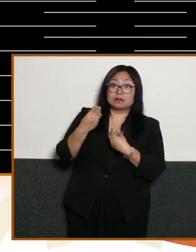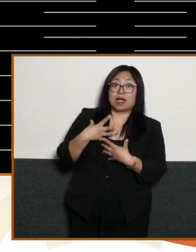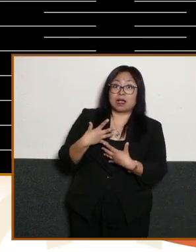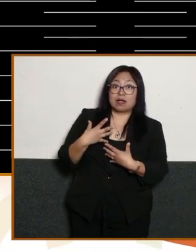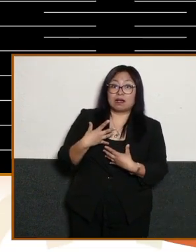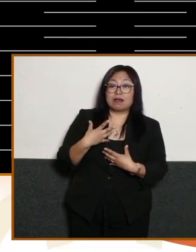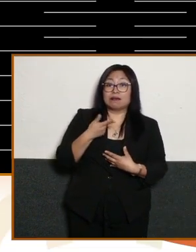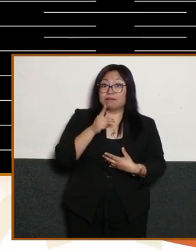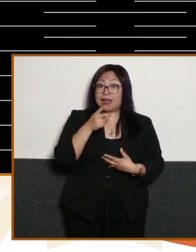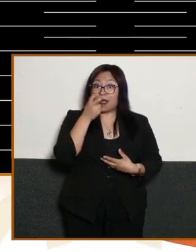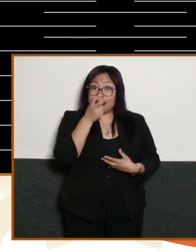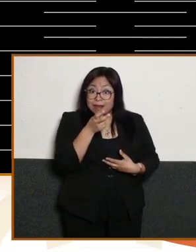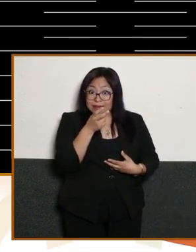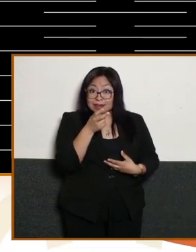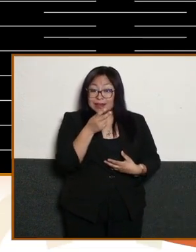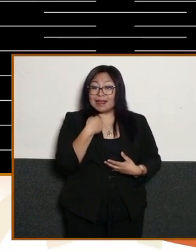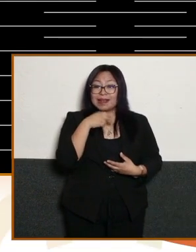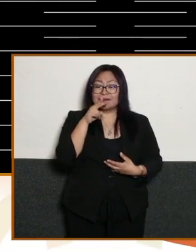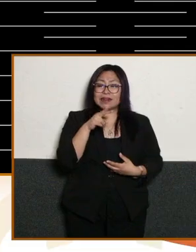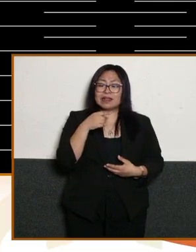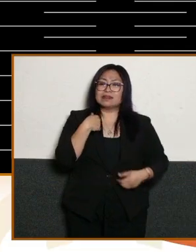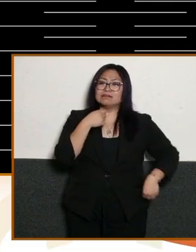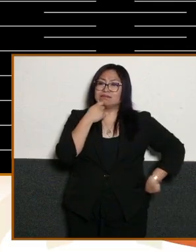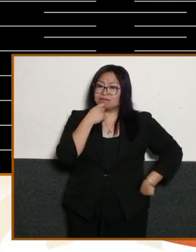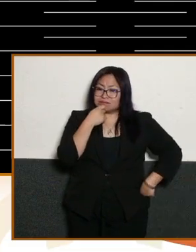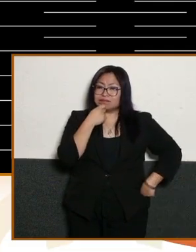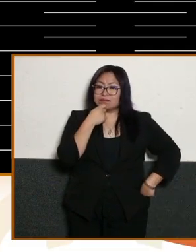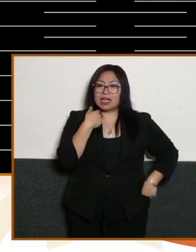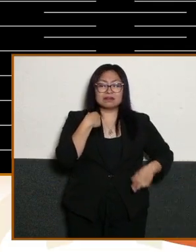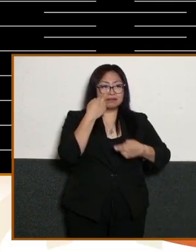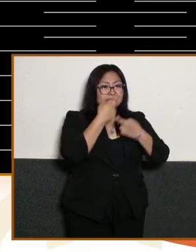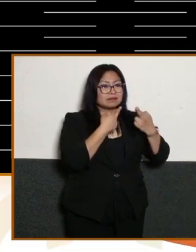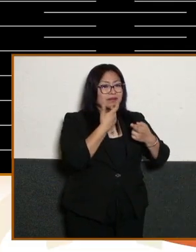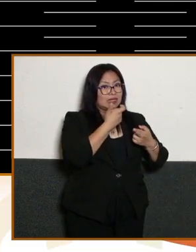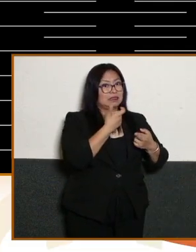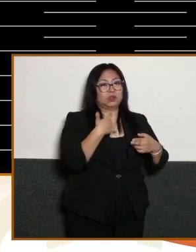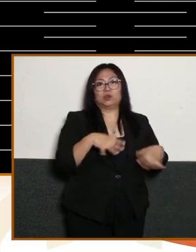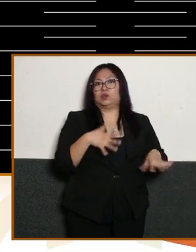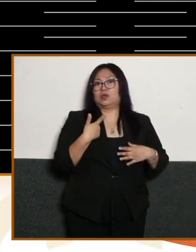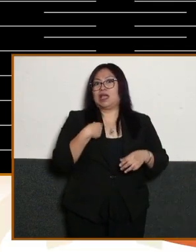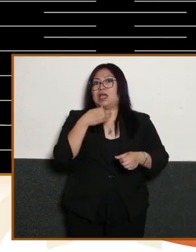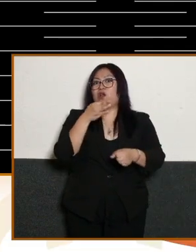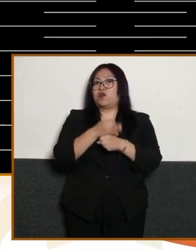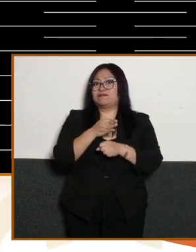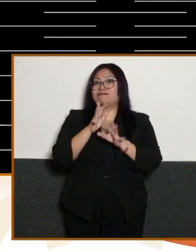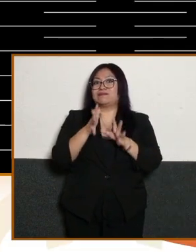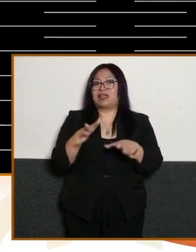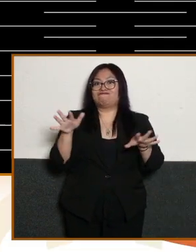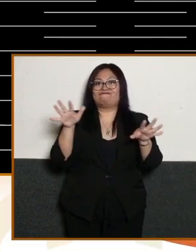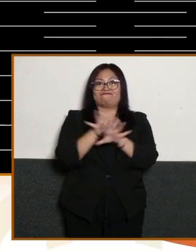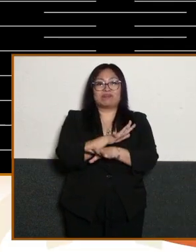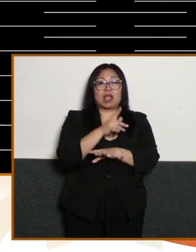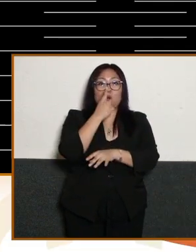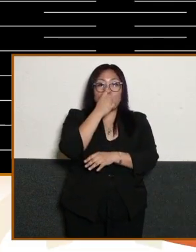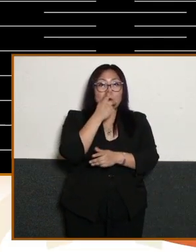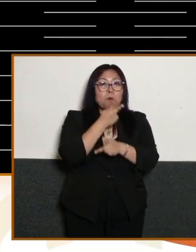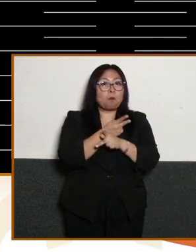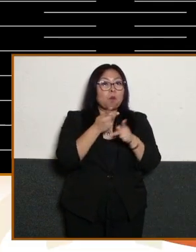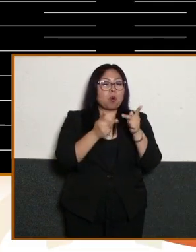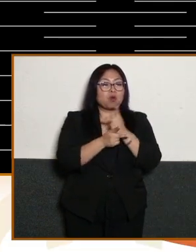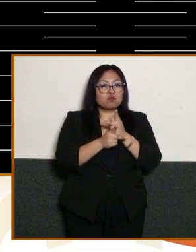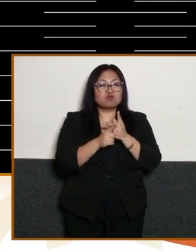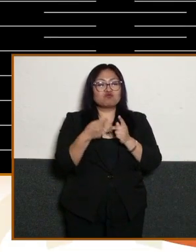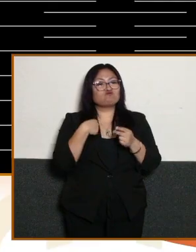Y esta cosa va a decir, pues mira, la verdad es que estuve viendo los estados financieros y como que aguas, porque ya hay una tendencia de tal producto que como que ¿qué